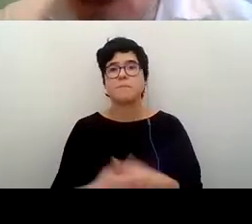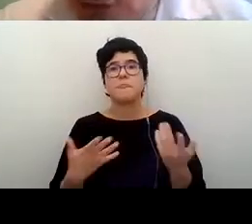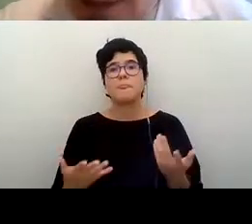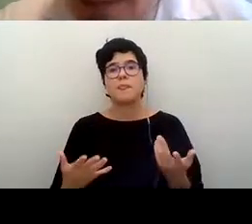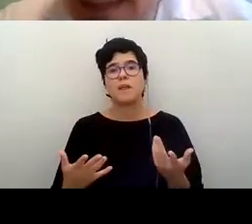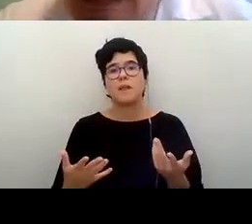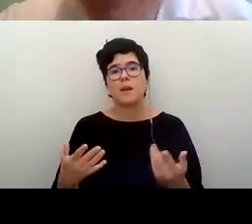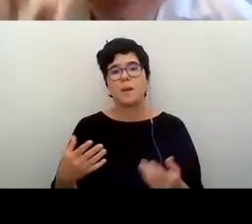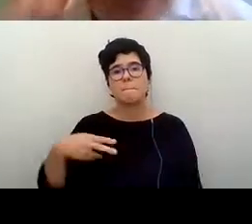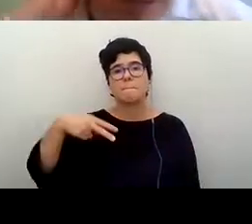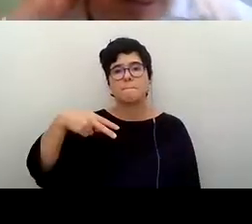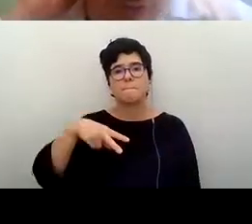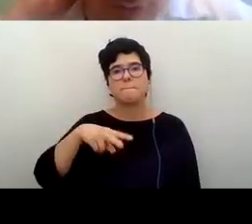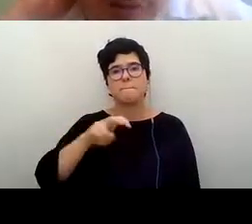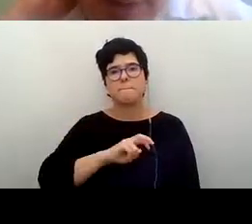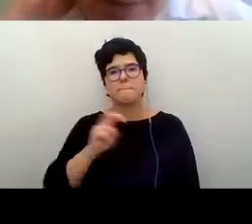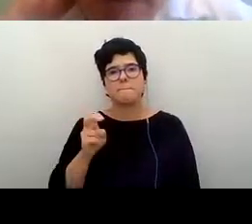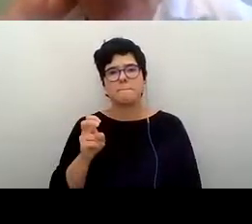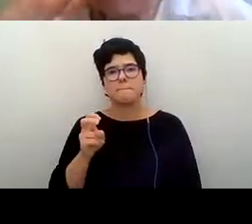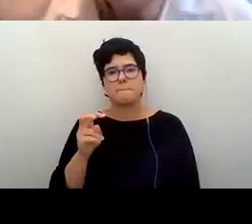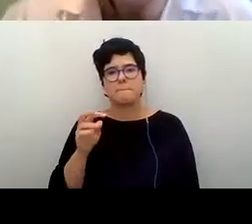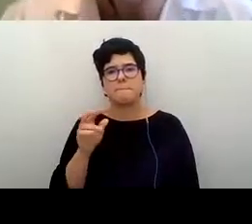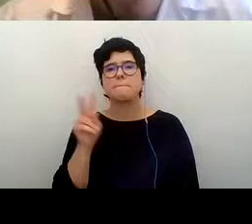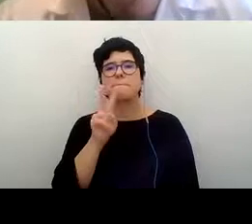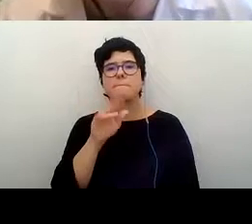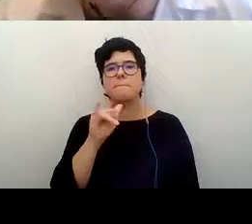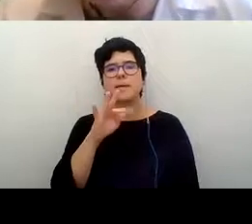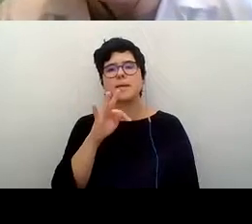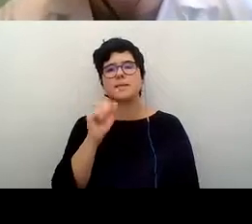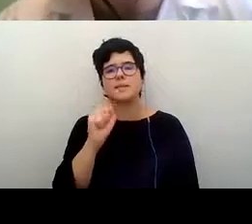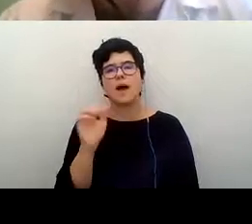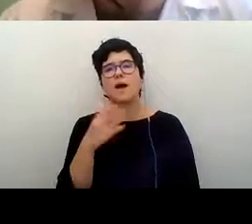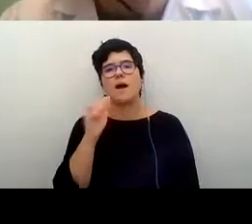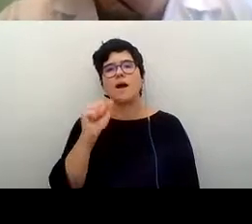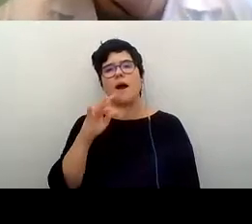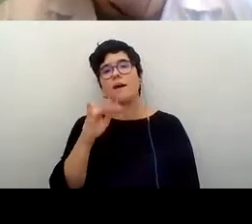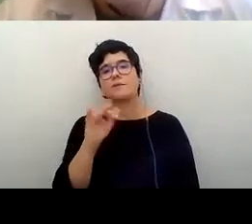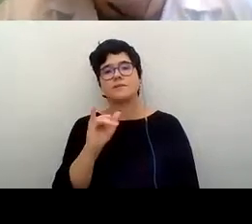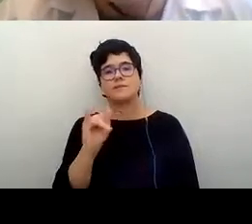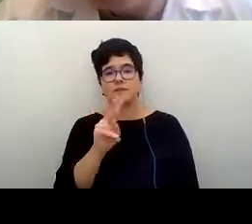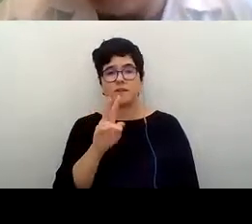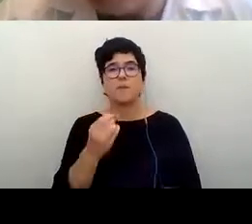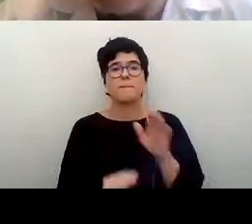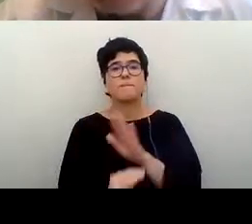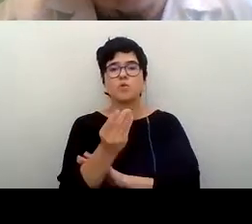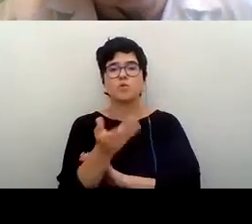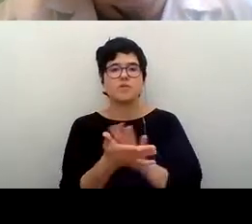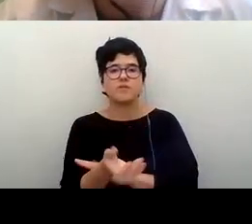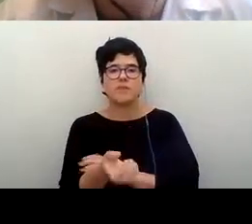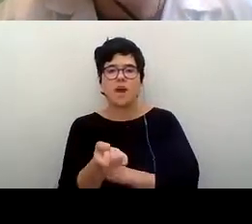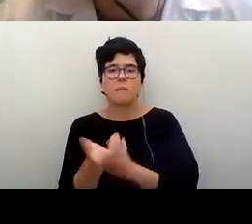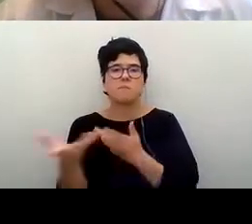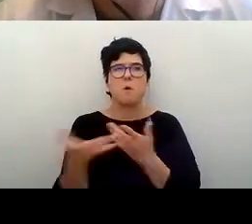una sola toma diaria y sabéis que los botes de Vitactive contienen 150 mililitros de producto, por lo tanto tenemos la dosis para un